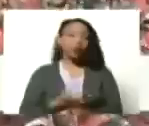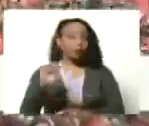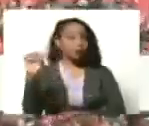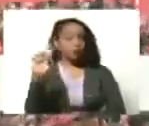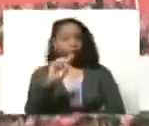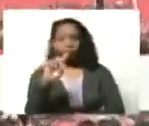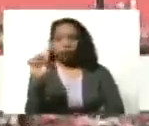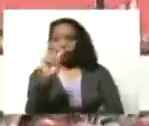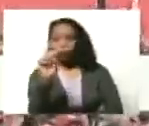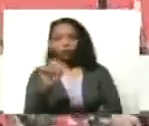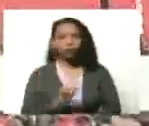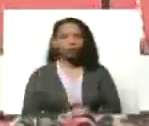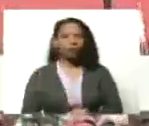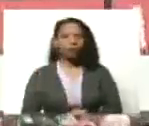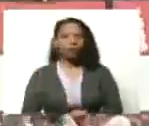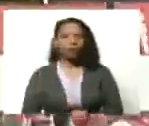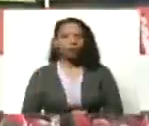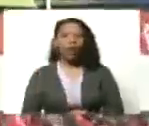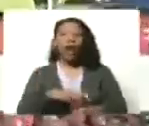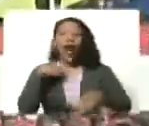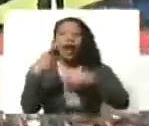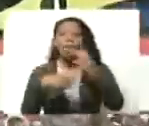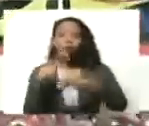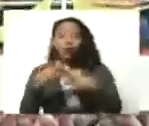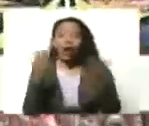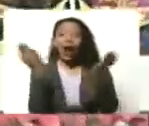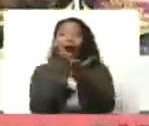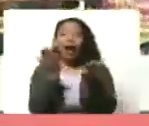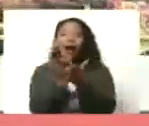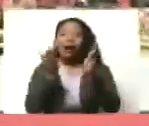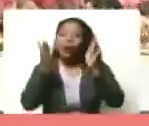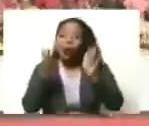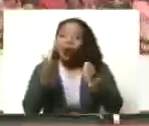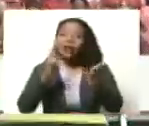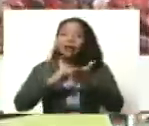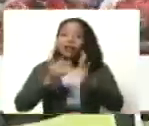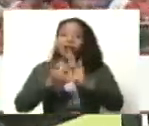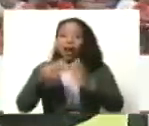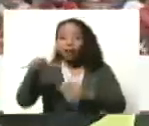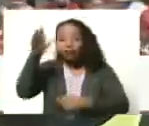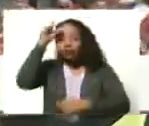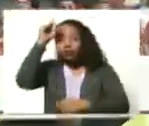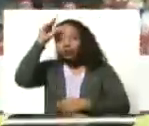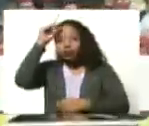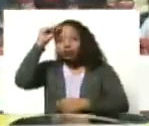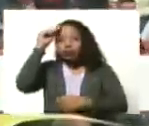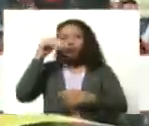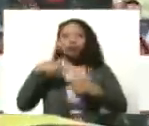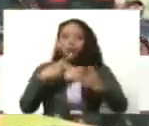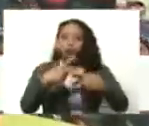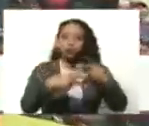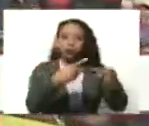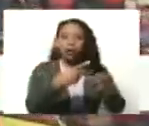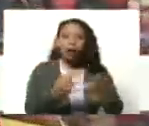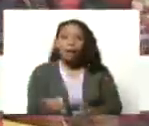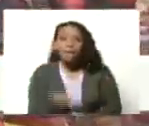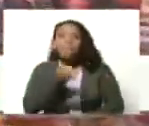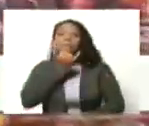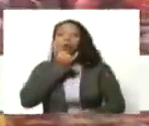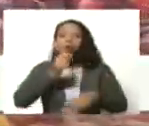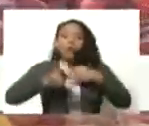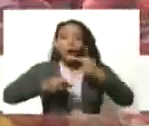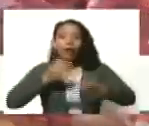no. La política es una escuela. La política es una escuela. De los errores en